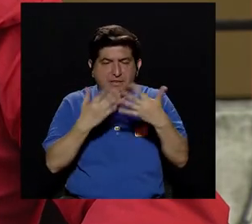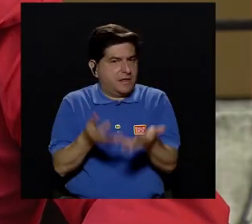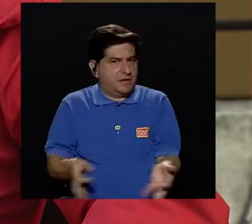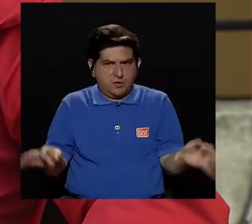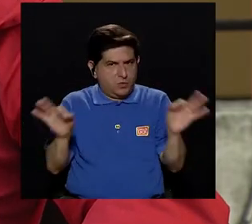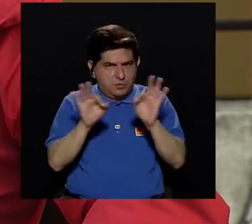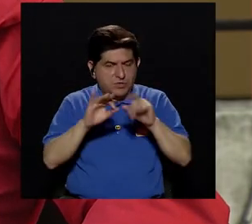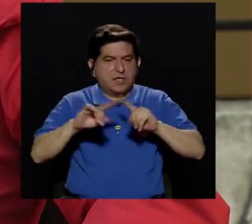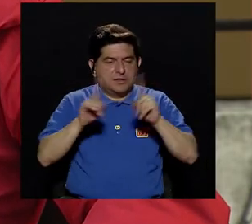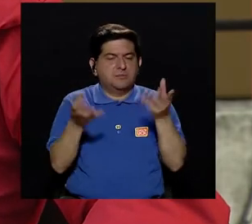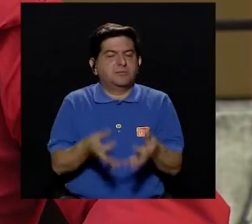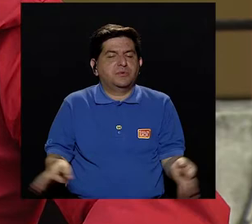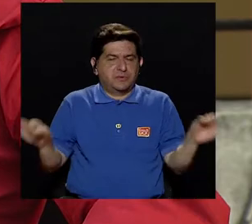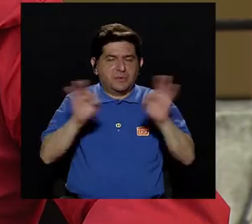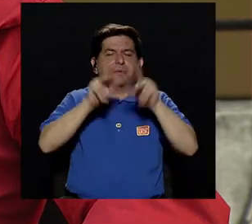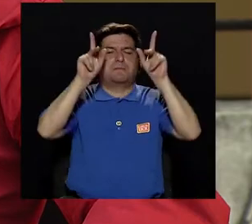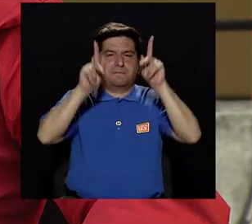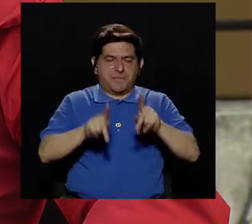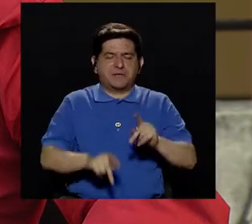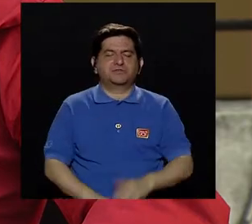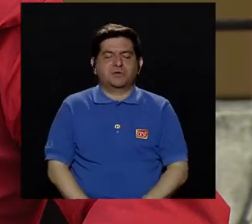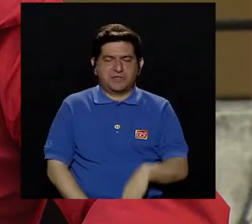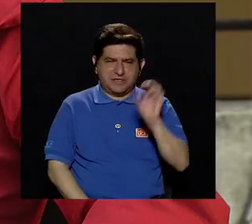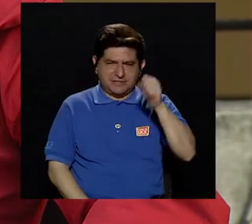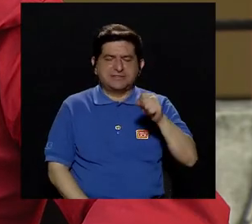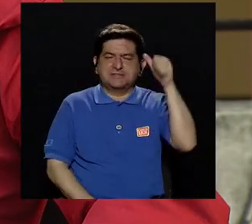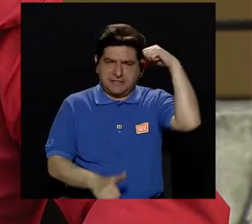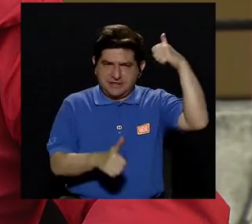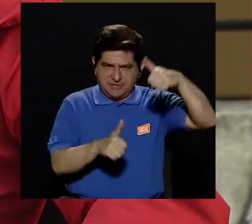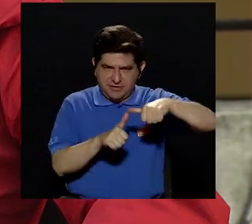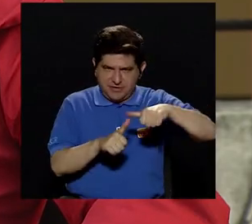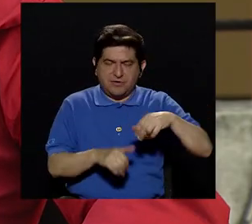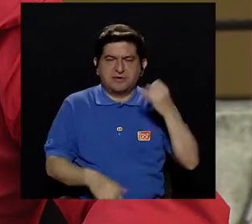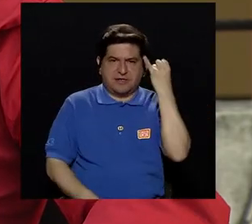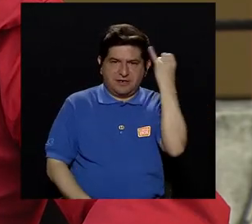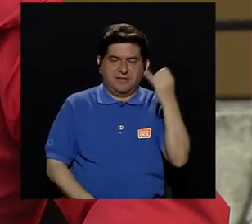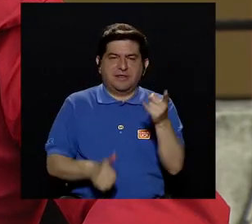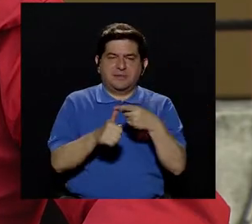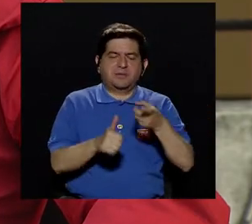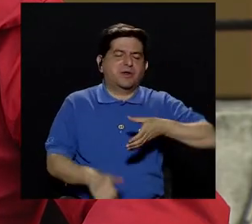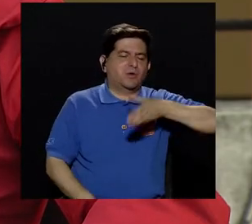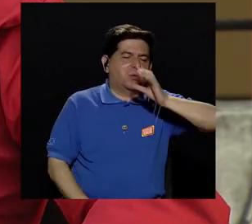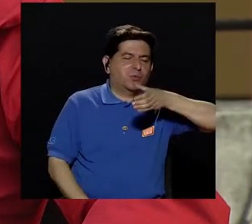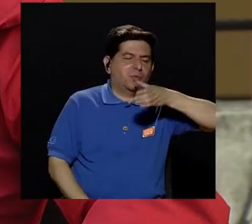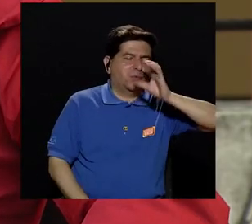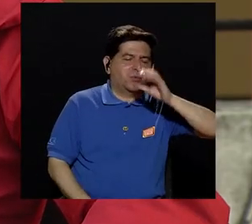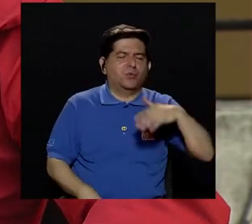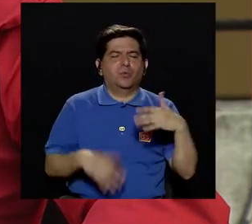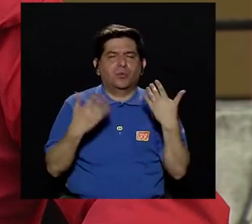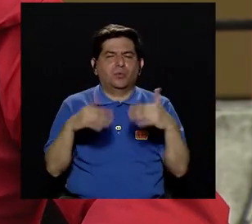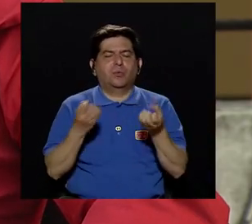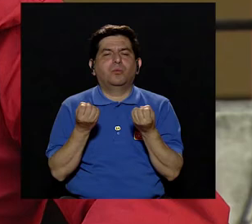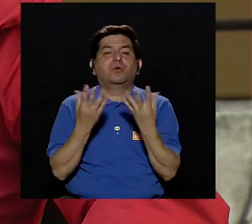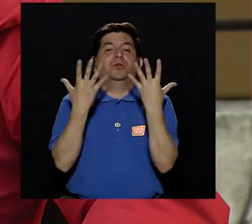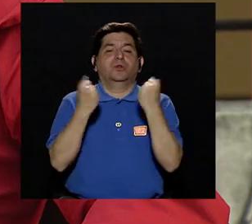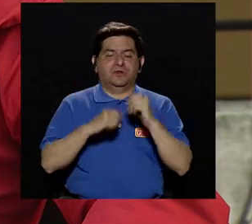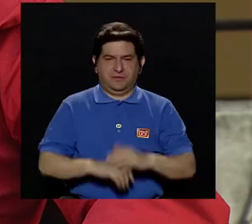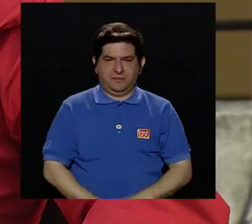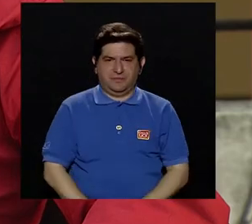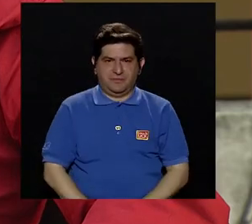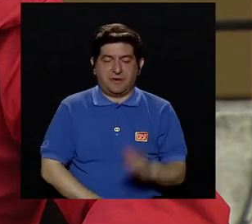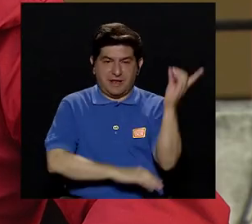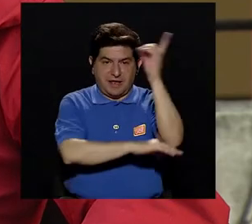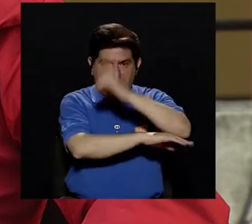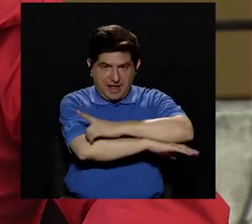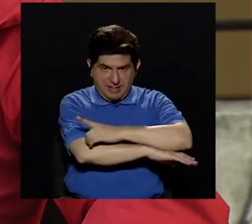tan significativa, sí es muy importante que la persona tome ciertas consideraciones. Primero, tiene que hidratar muy bien, tiene que tomar bastantes líquidos el